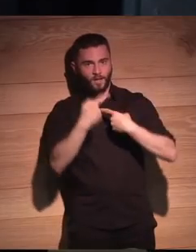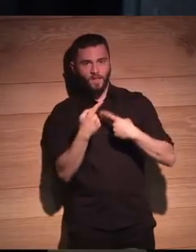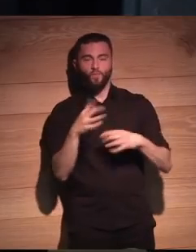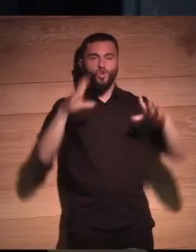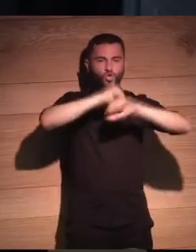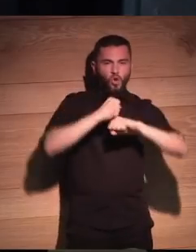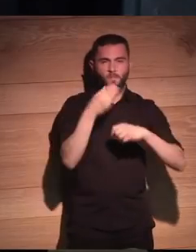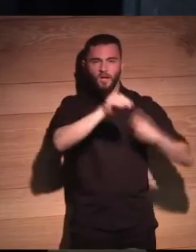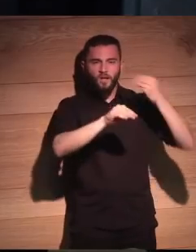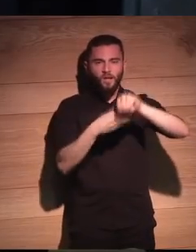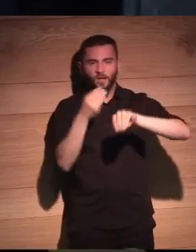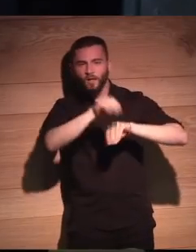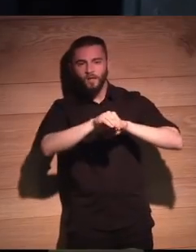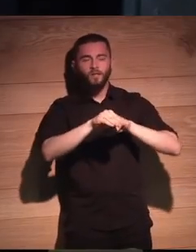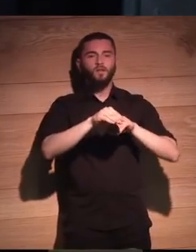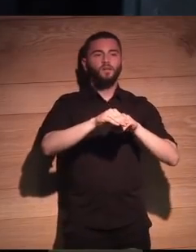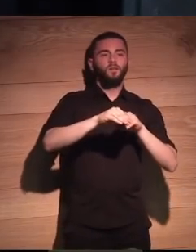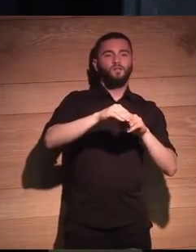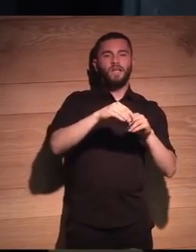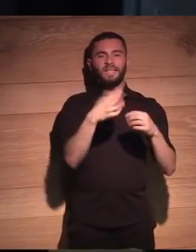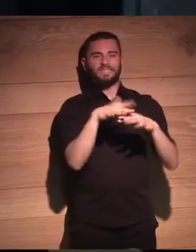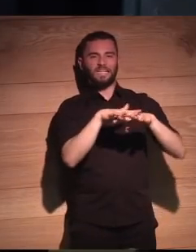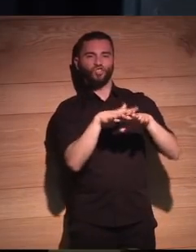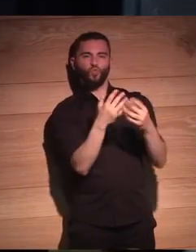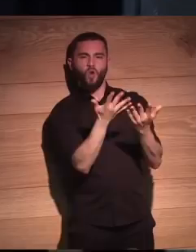las sombras, los volúmenes, las texturas.